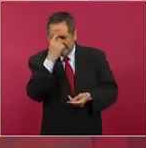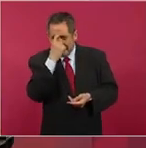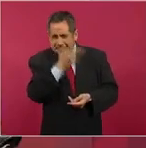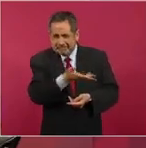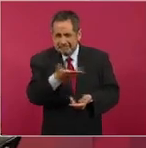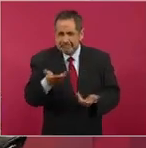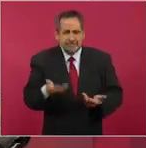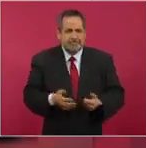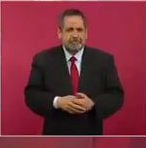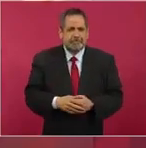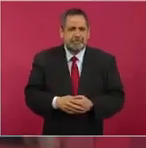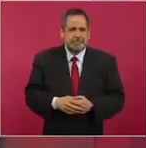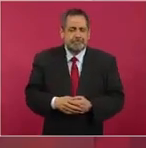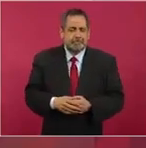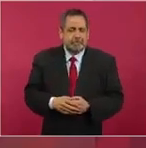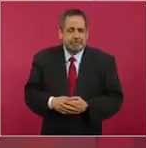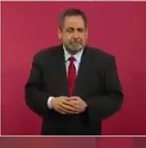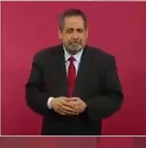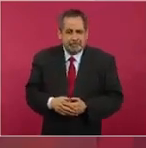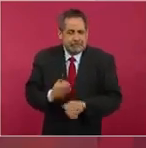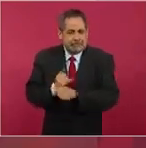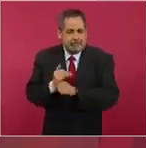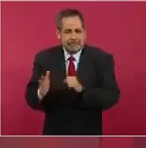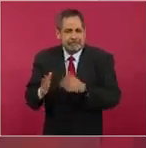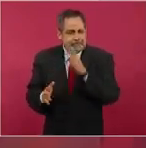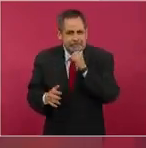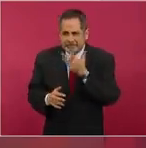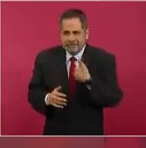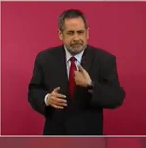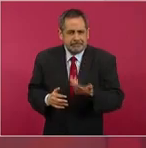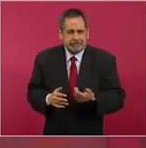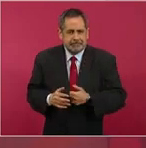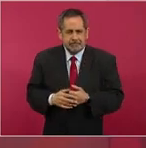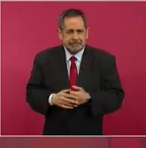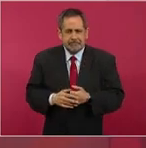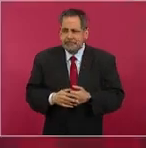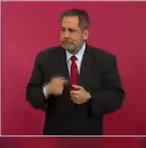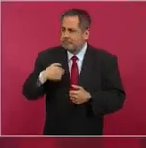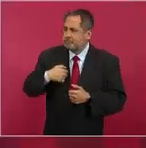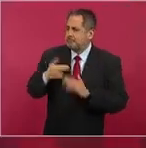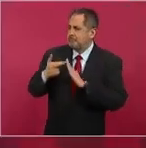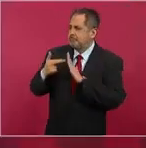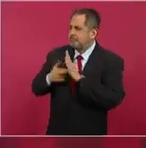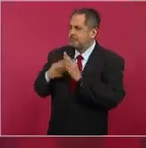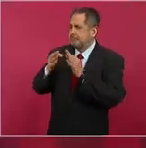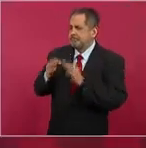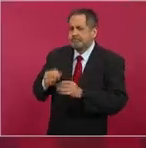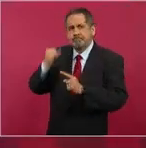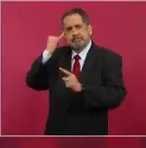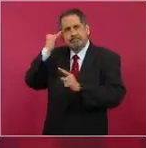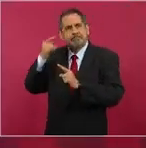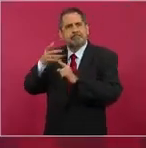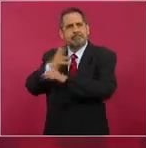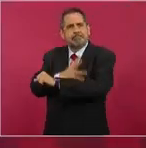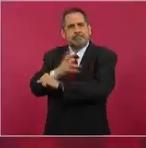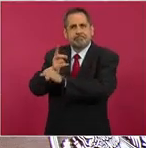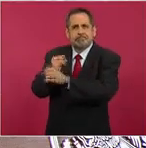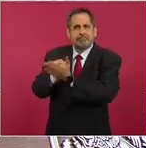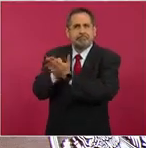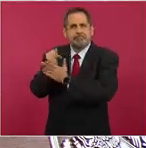O sea, ¿cómo? Pero además es un asunto de principios, de ideales.